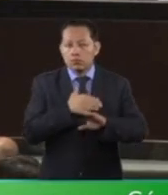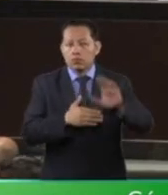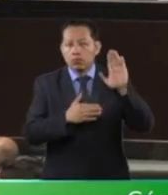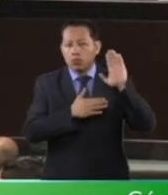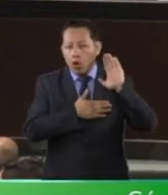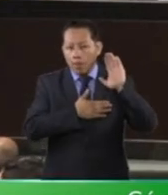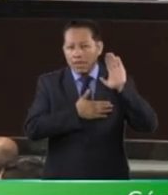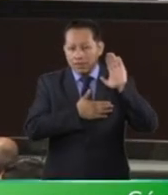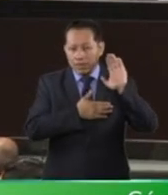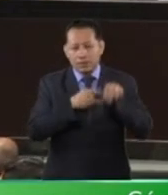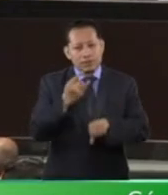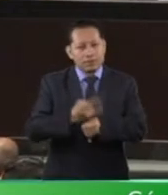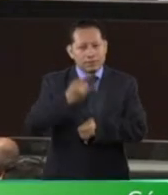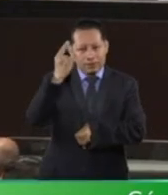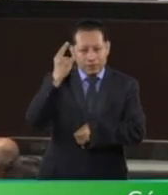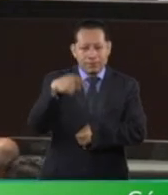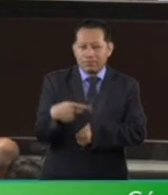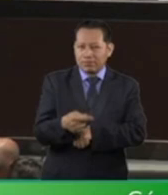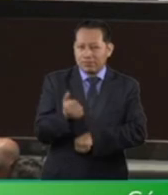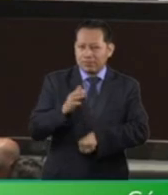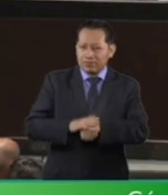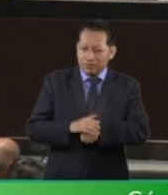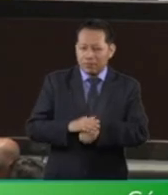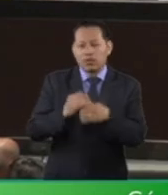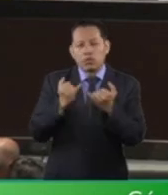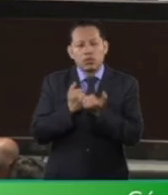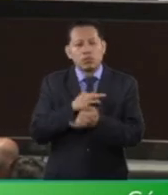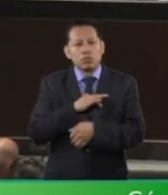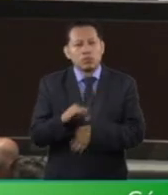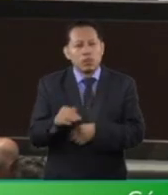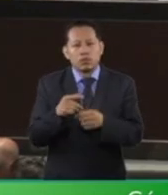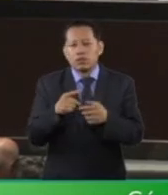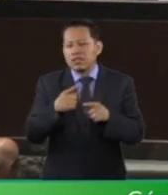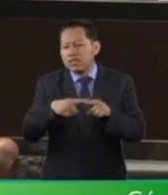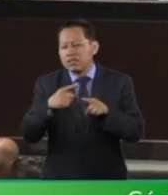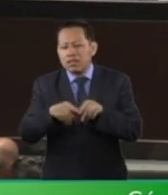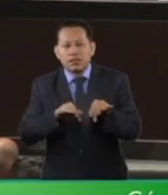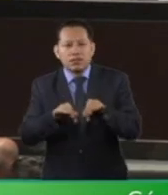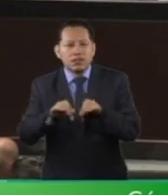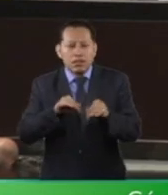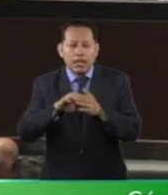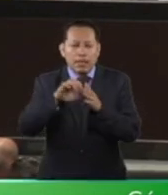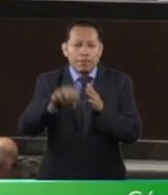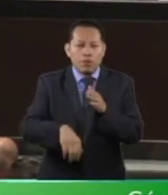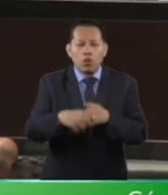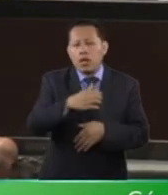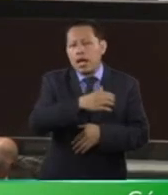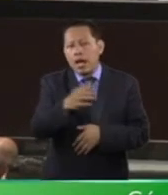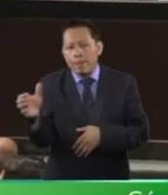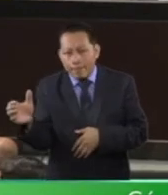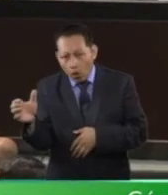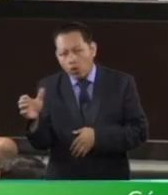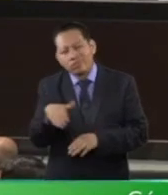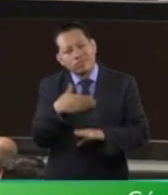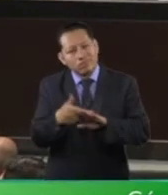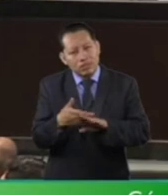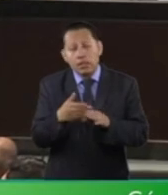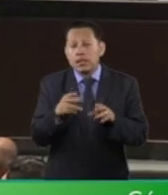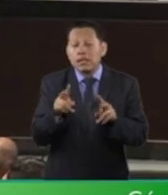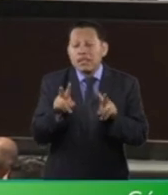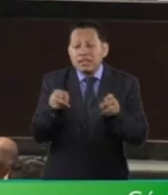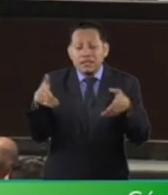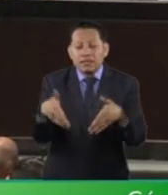este sexenio han afectado también a sectores productivos, como el del campo, en particular al sector